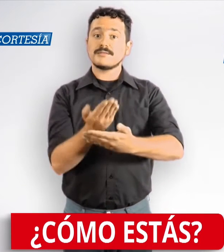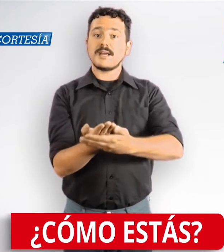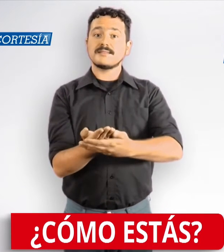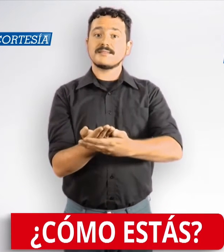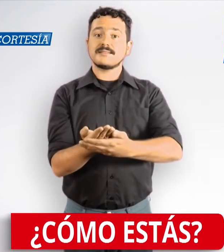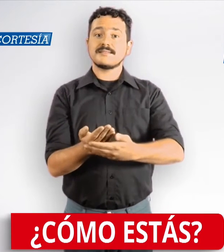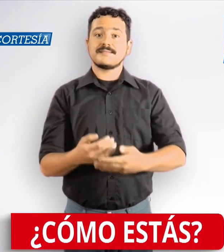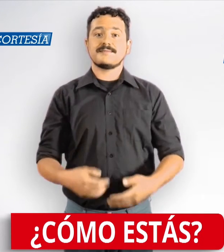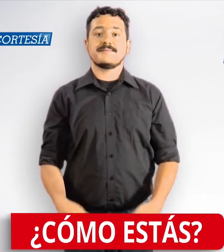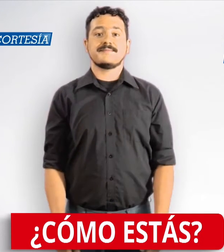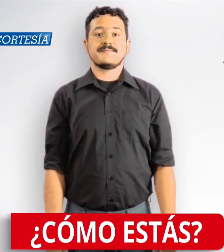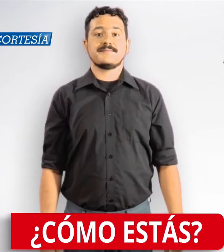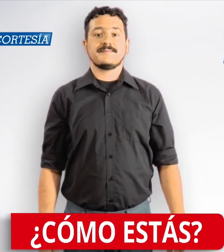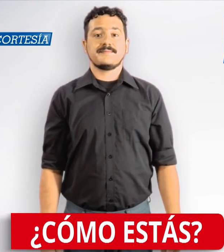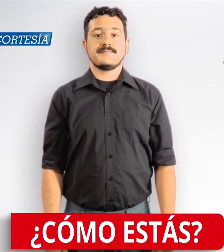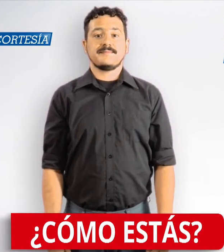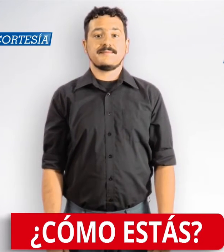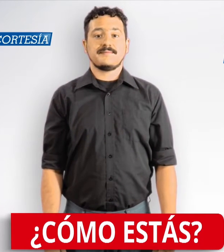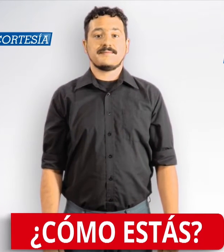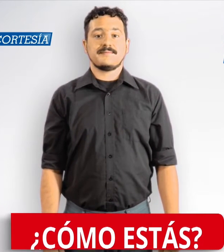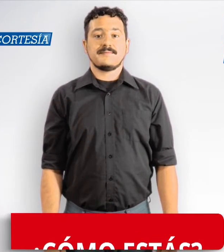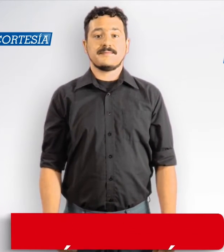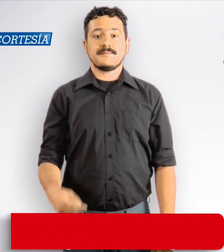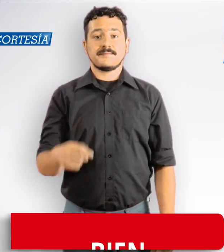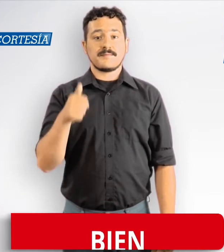¿Cómo estás?